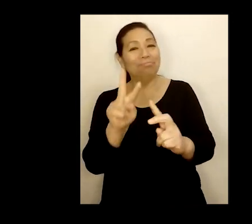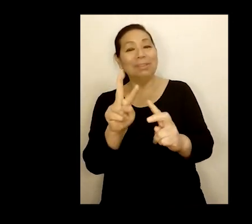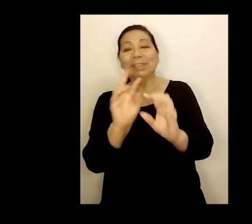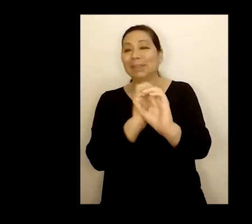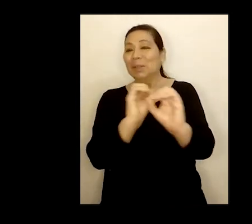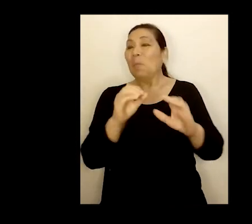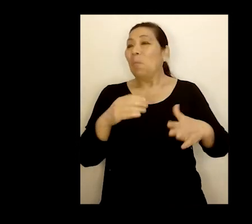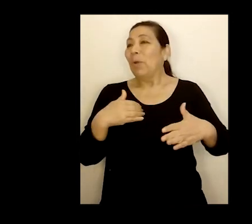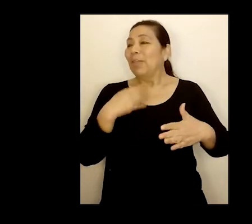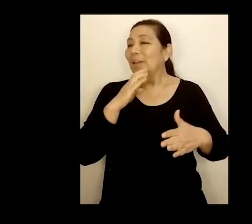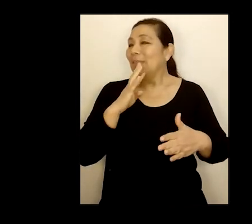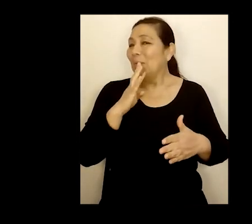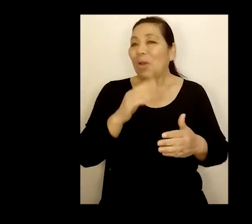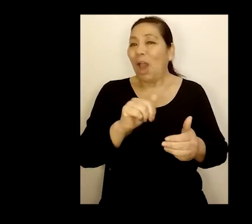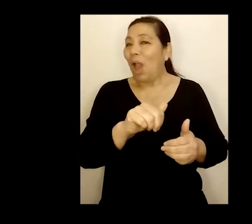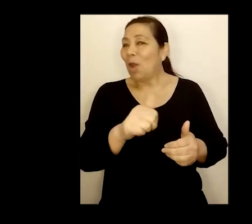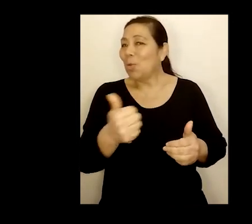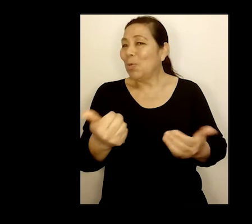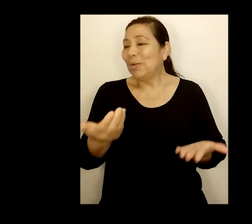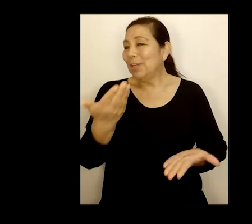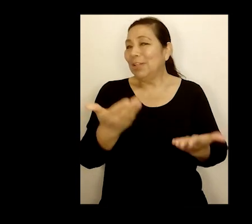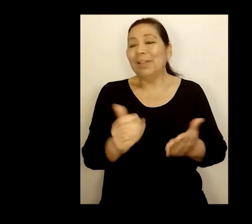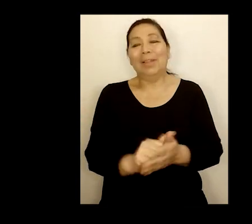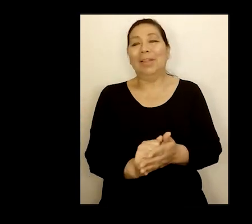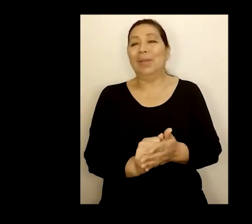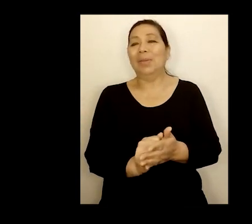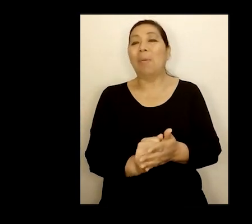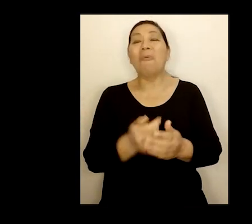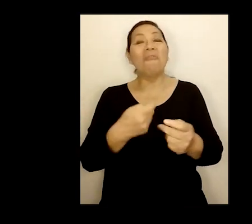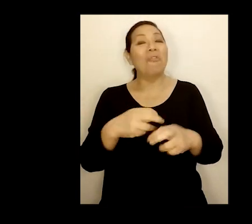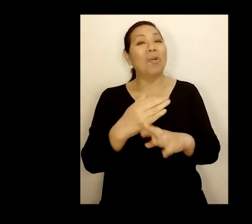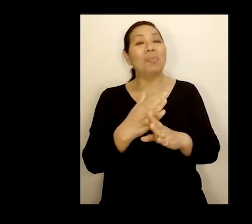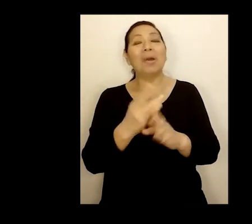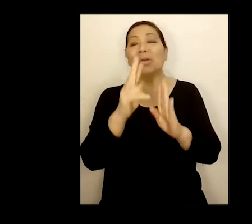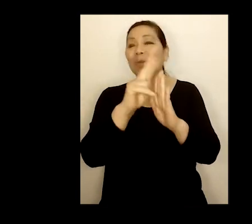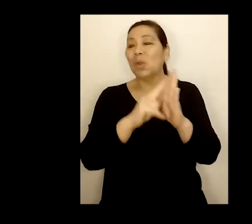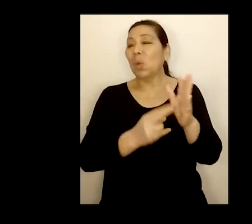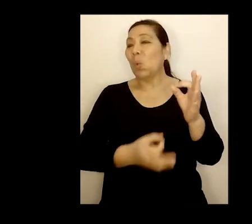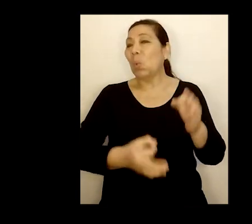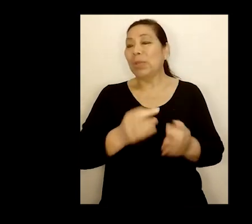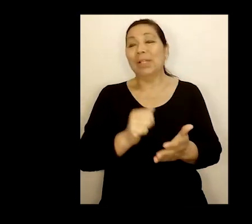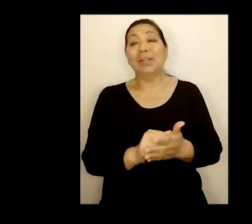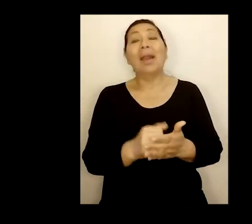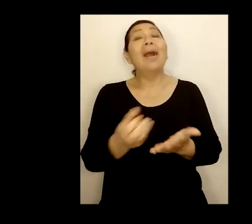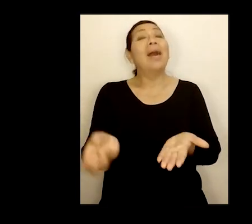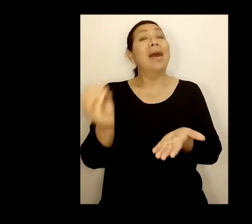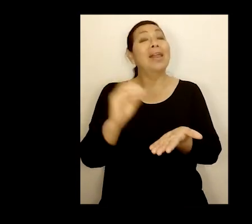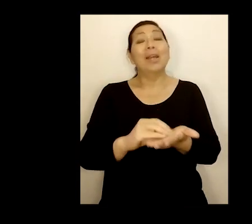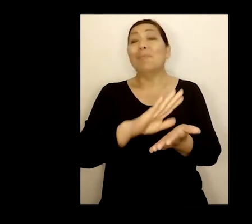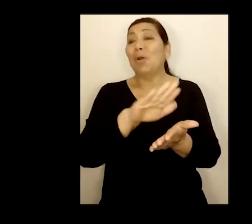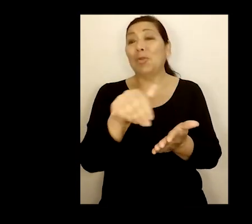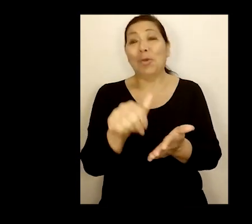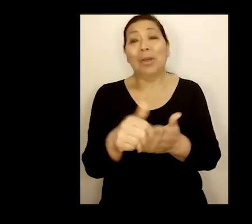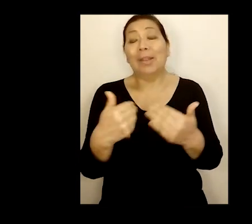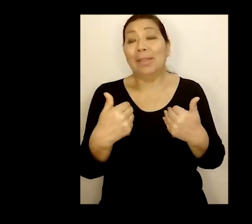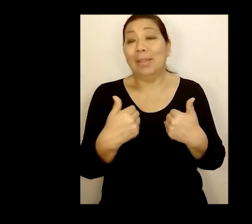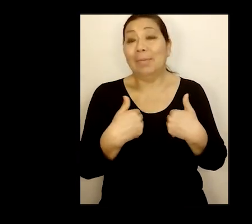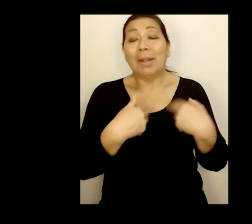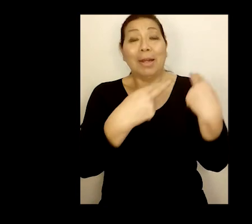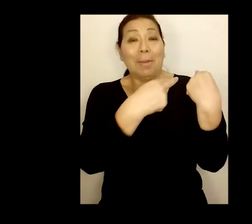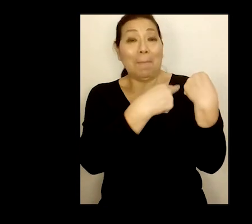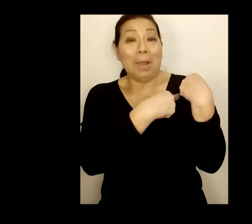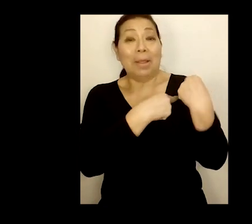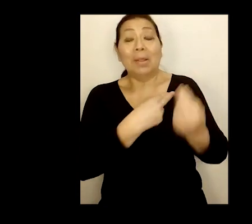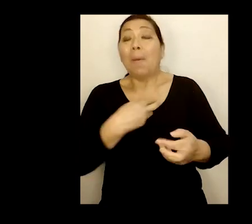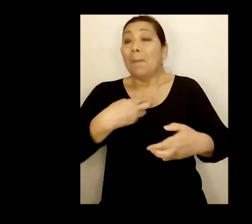formal podríamos estar hablando de alguna indebida motivación de las resoluciones judiciales, siendo además que todo aquello que tenga que ver con la